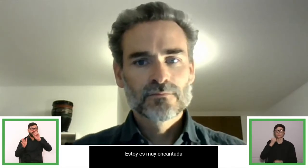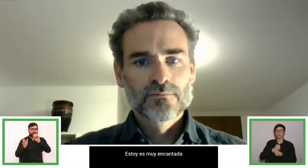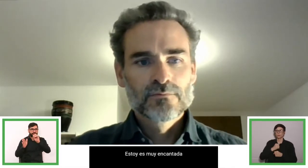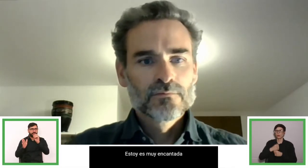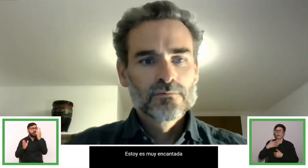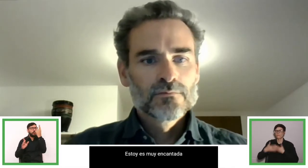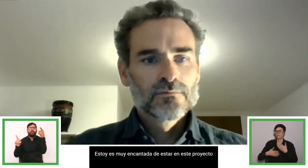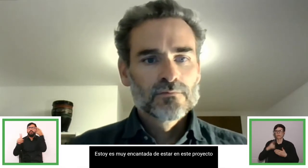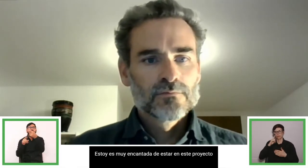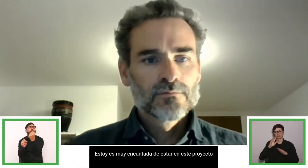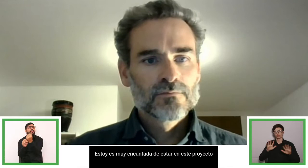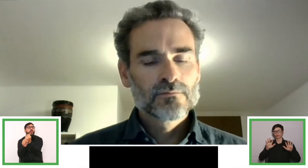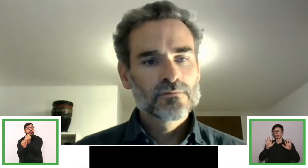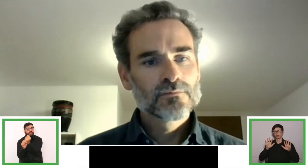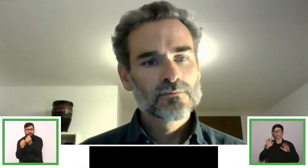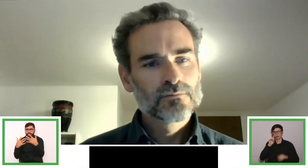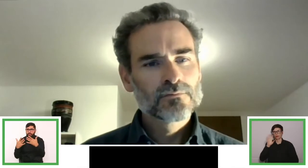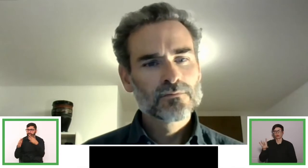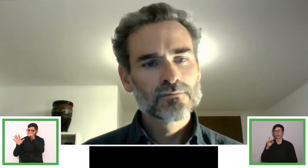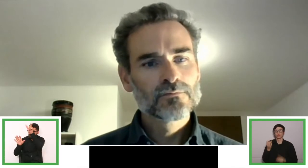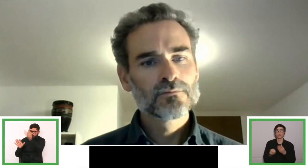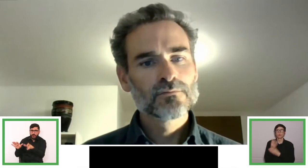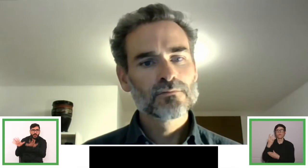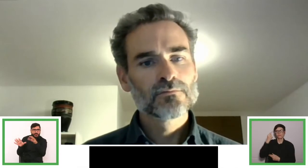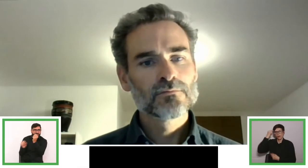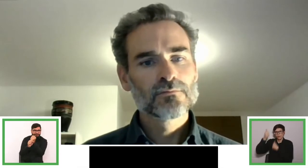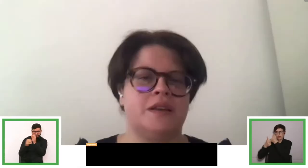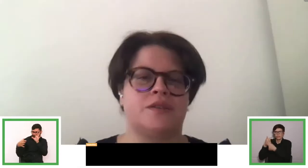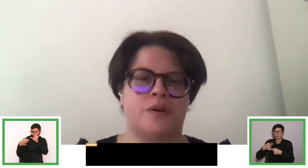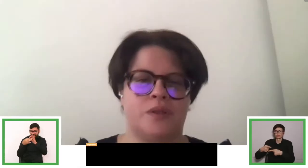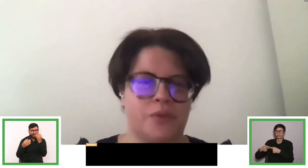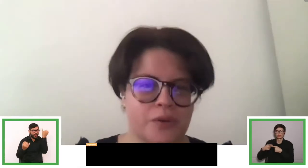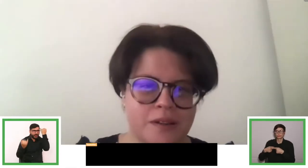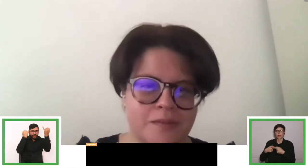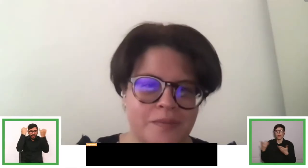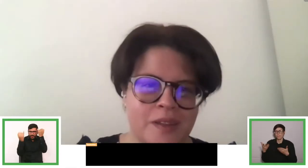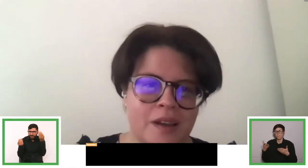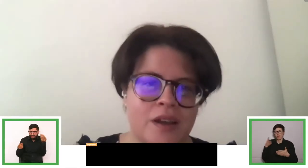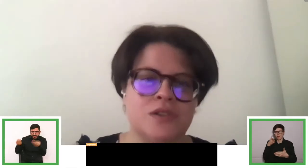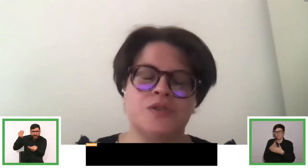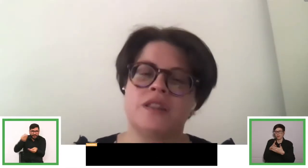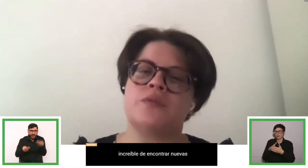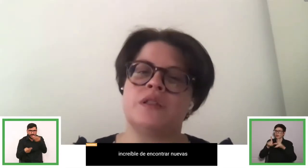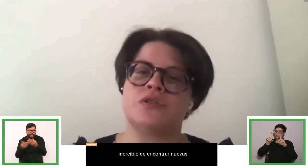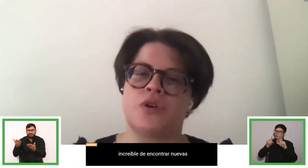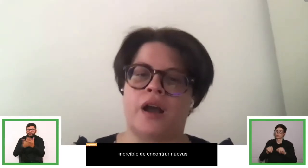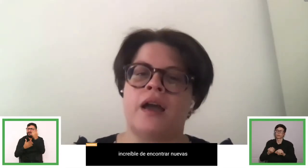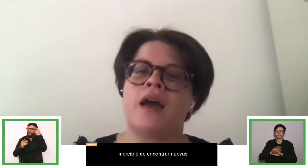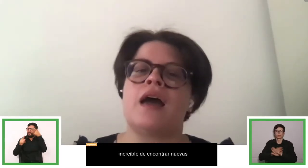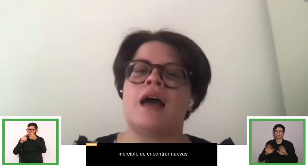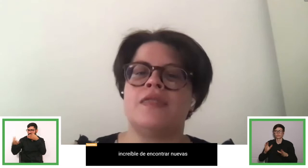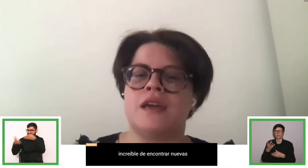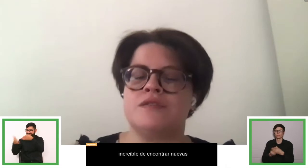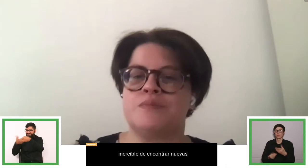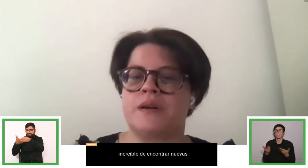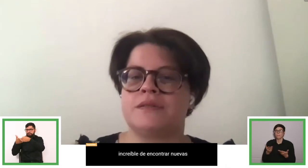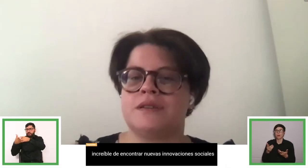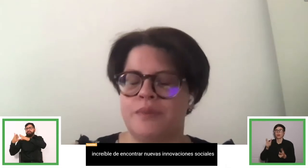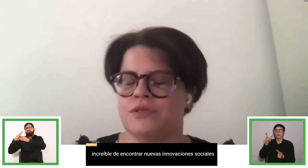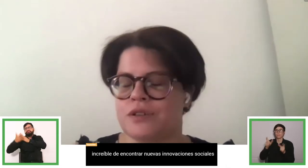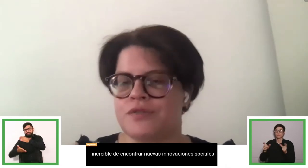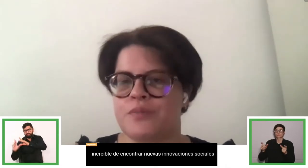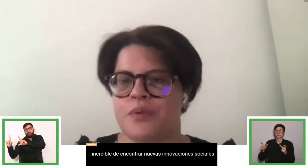increíble de encontrar nuevas innovaciones sociales para eliminar barreras de muchas personas con discapacidad de todo el